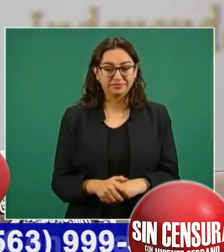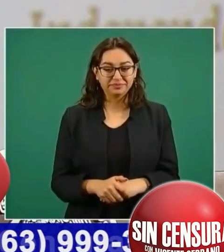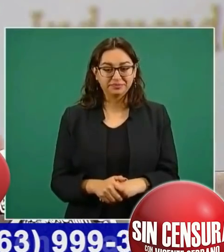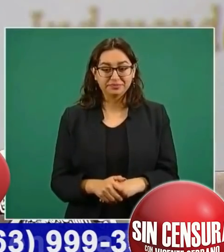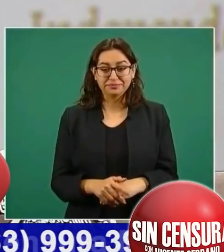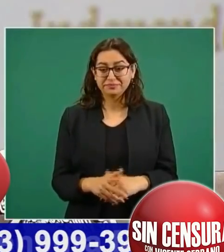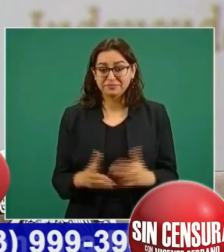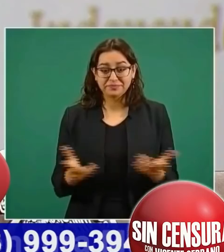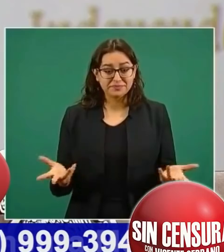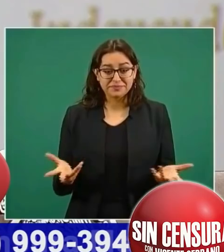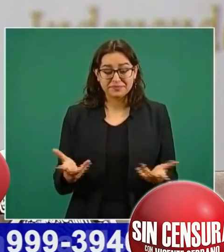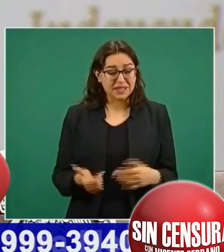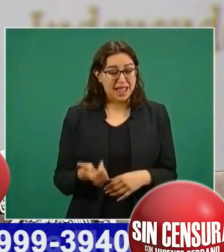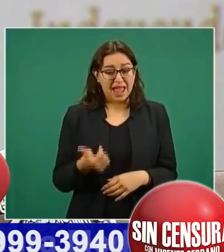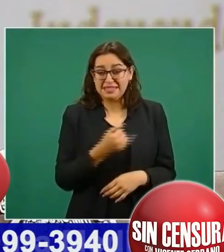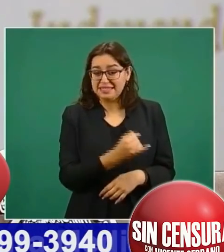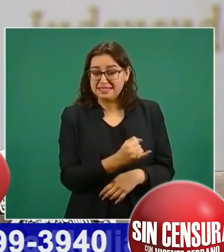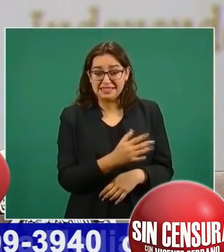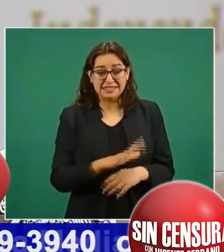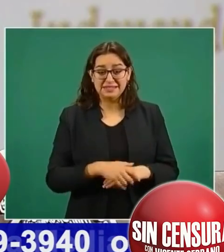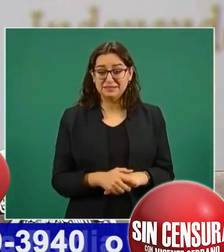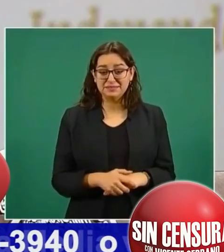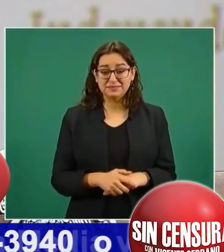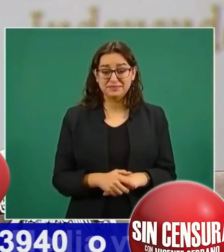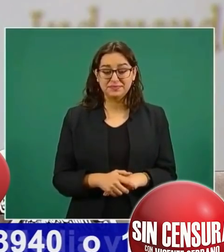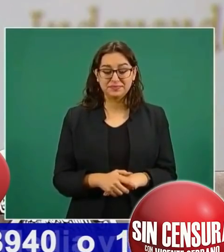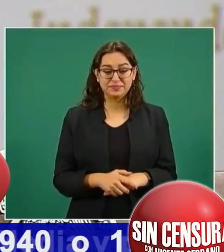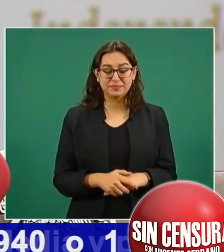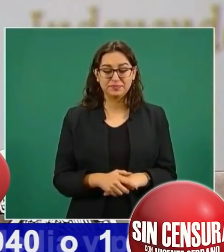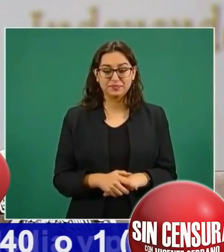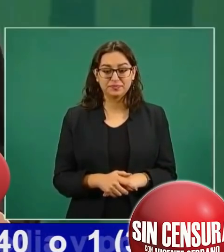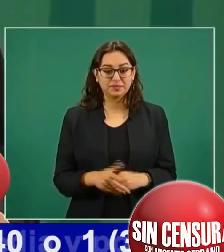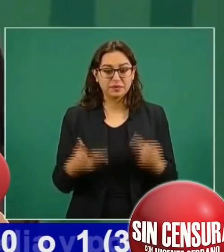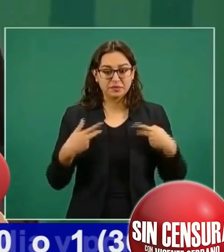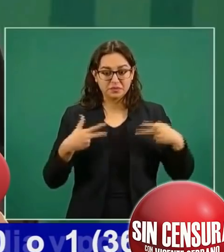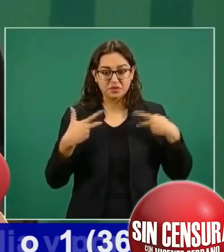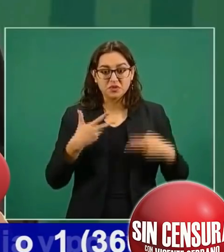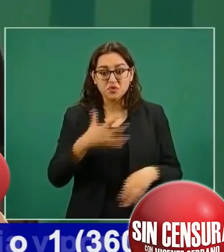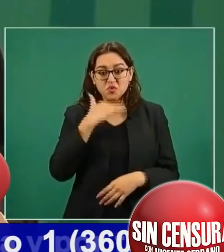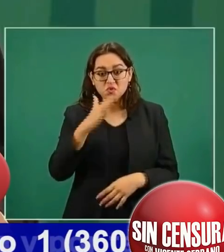Era muy normal, se le aplaudía al corrupto,